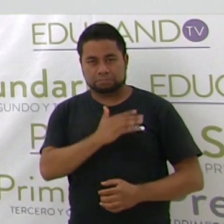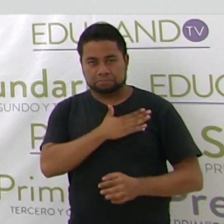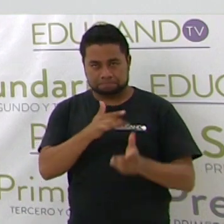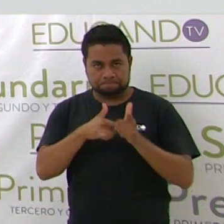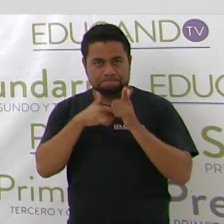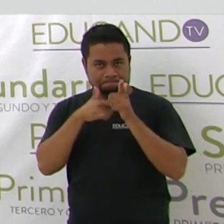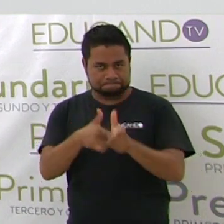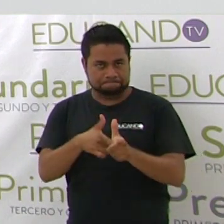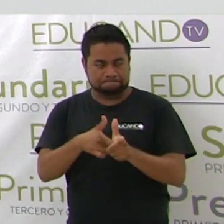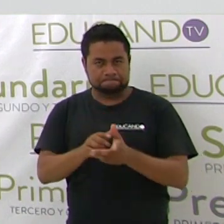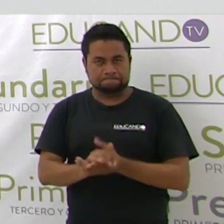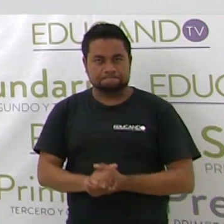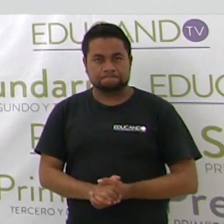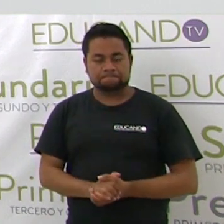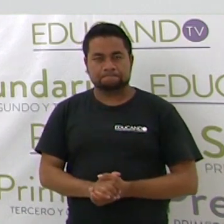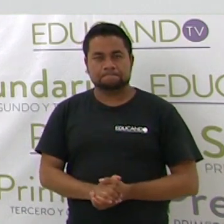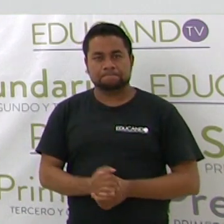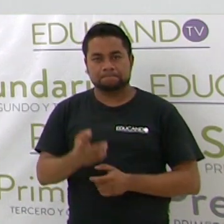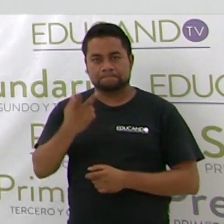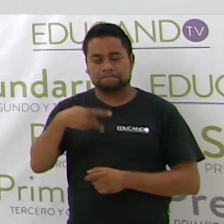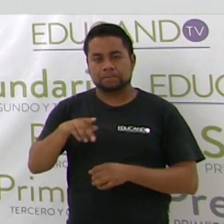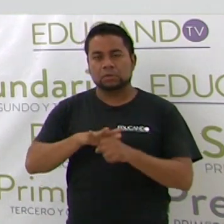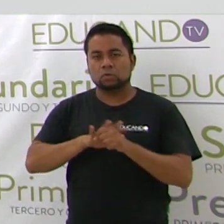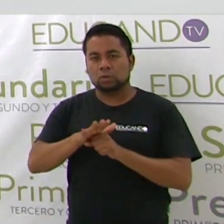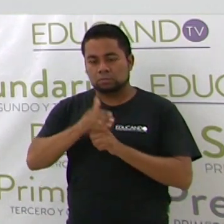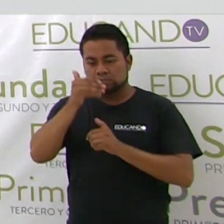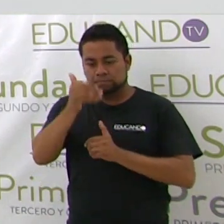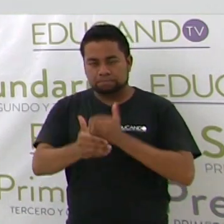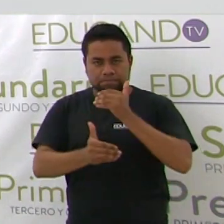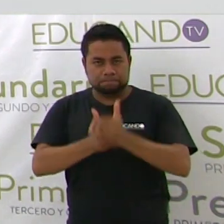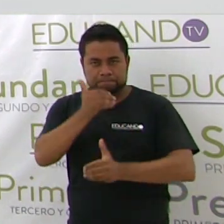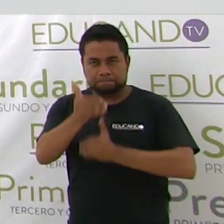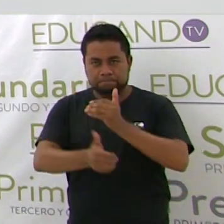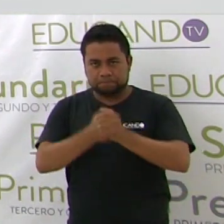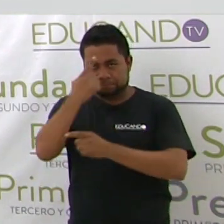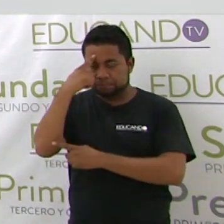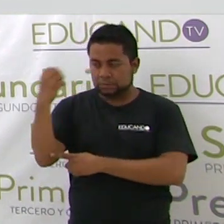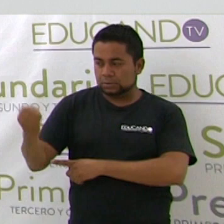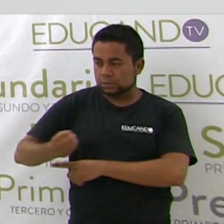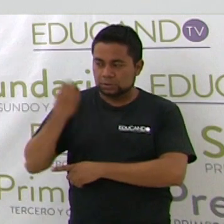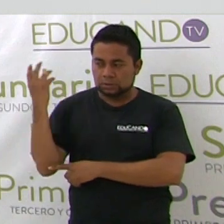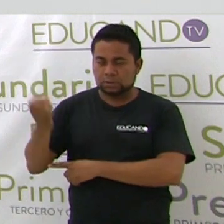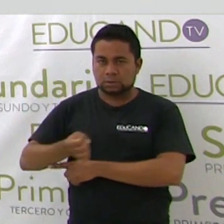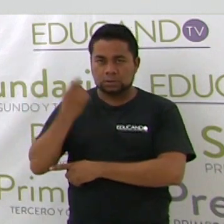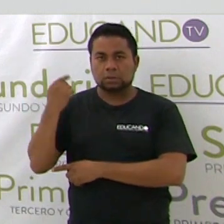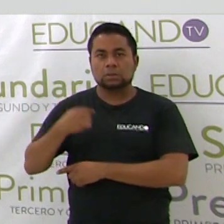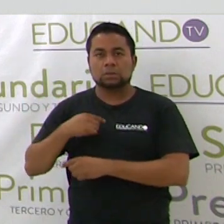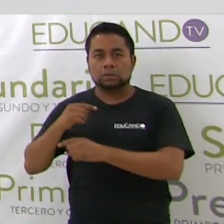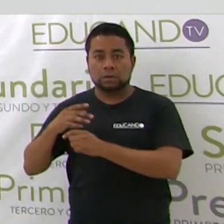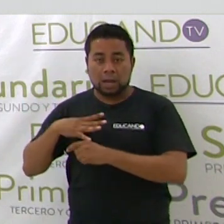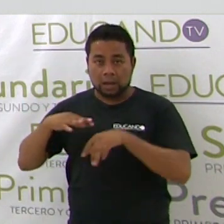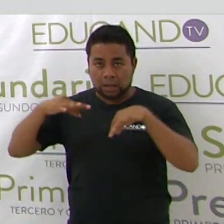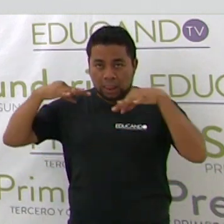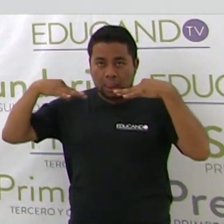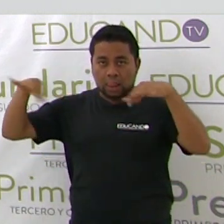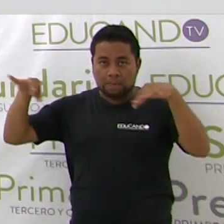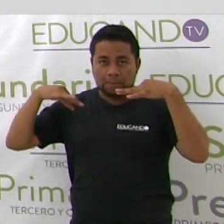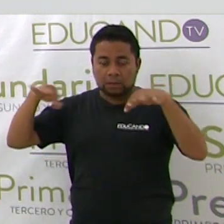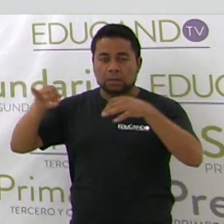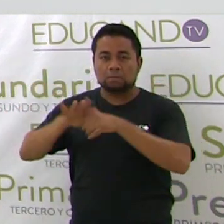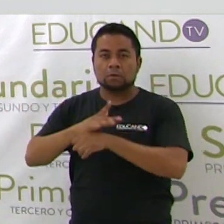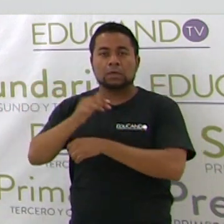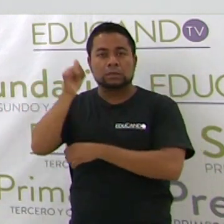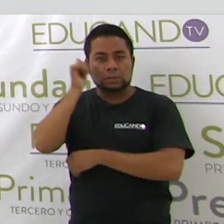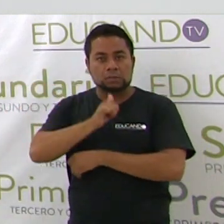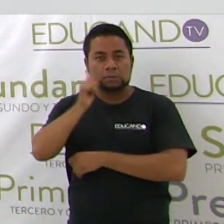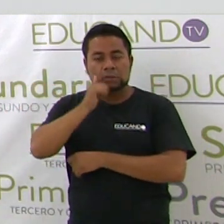entonces. Pero, ¿qué pasos debemos seguir para hacer una conferencia? Yo les traje una lámina. ¿Por qué siempre les hablo